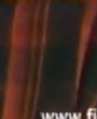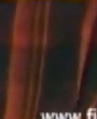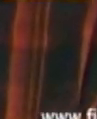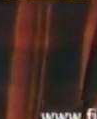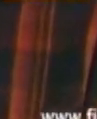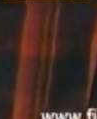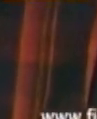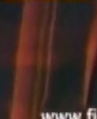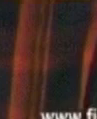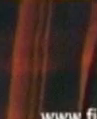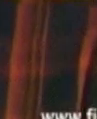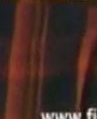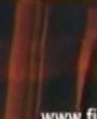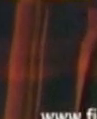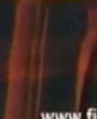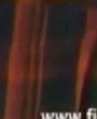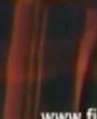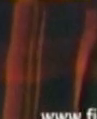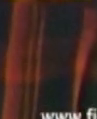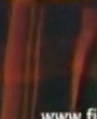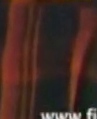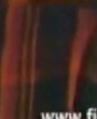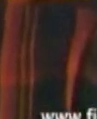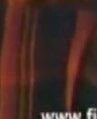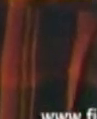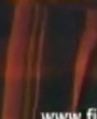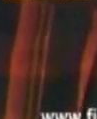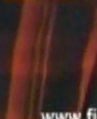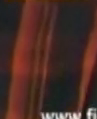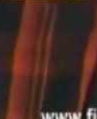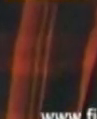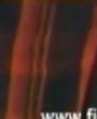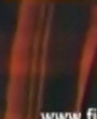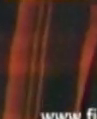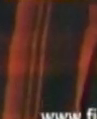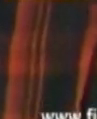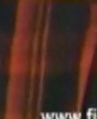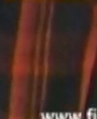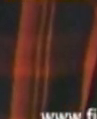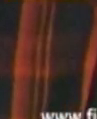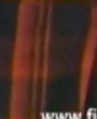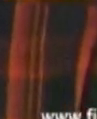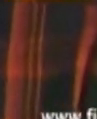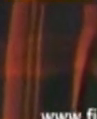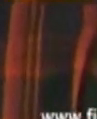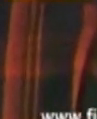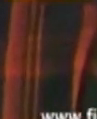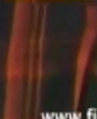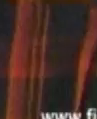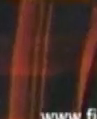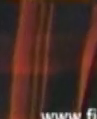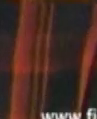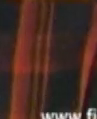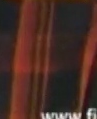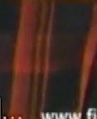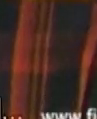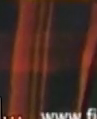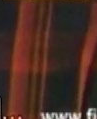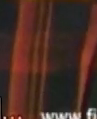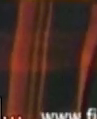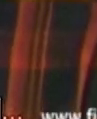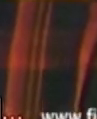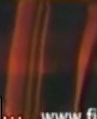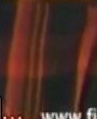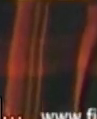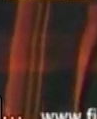guerra con empleo de ese tipo de armas, y no albergo la menor duda